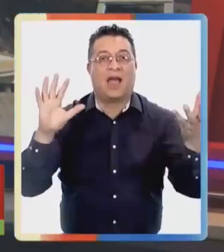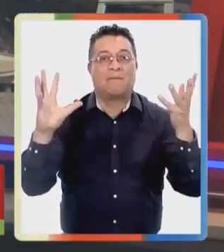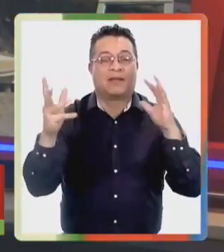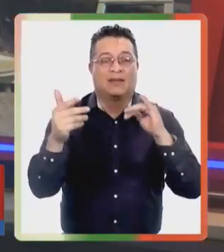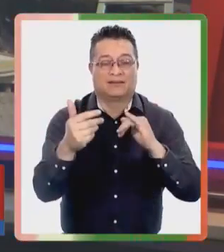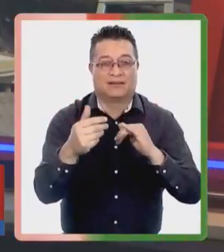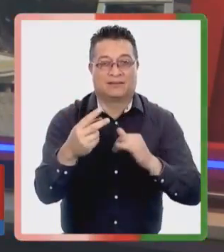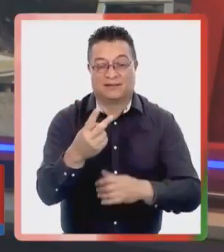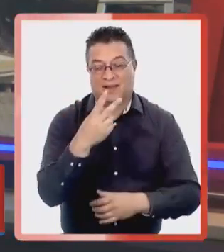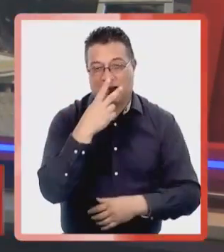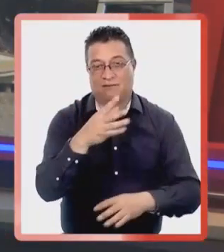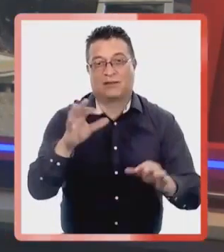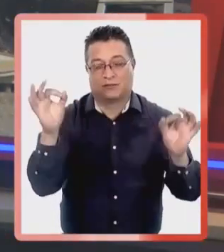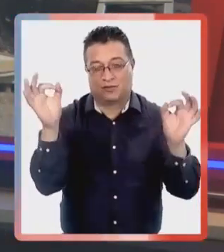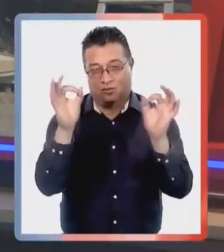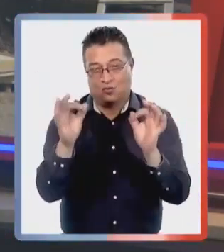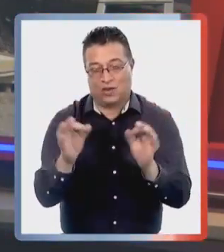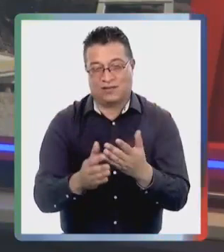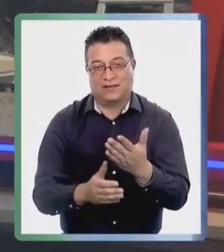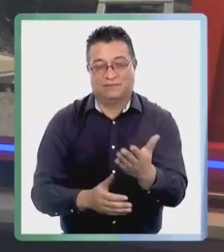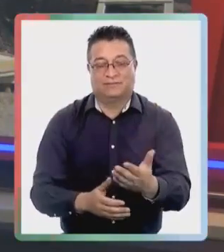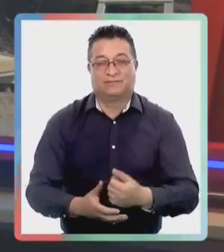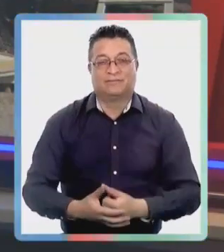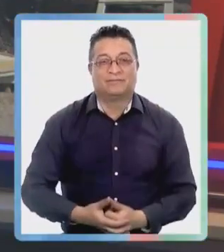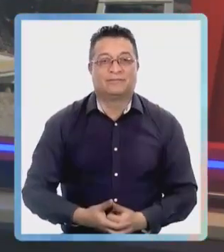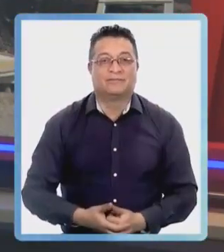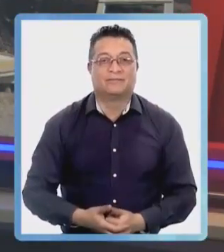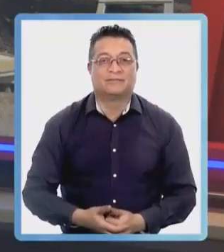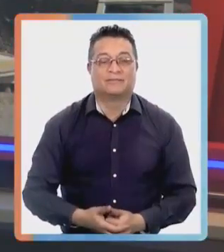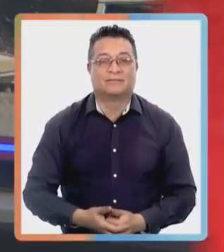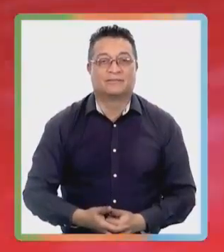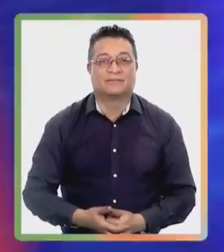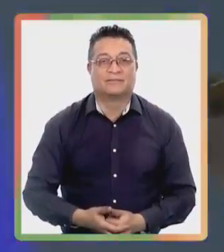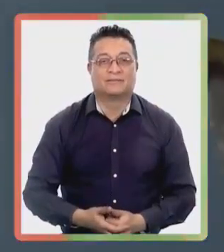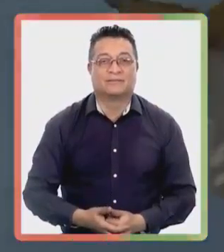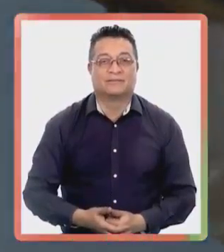ambiente. TVU, Universidad de Concepción, nos cuenta su historia.